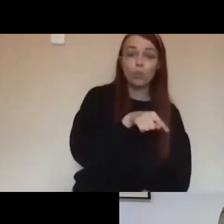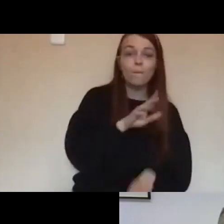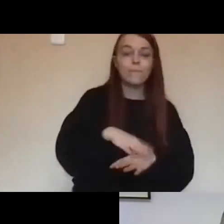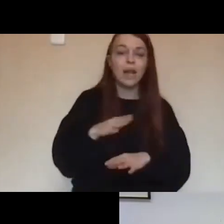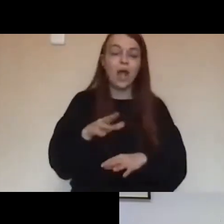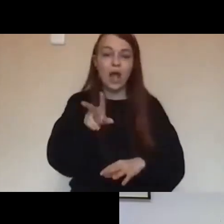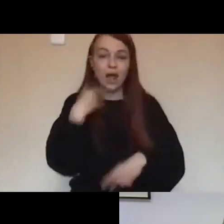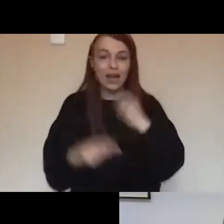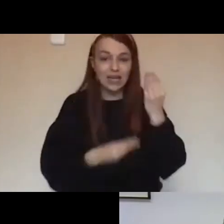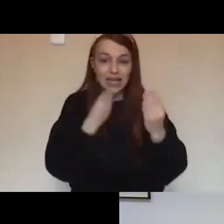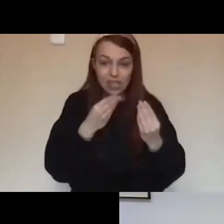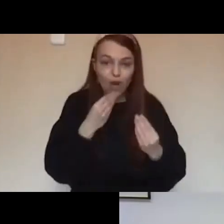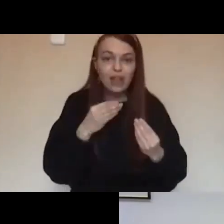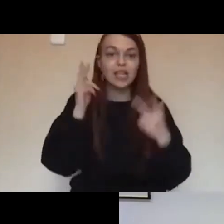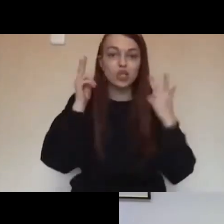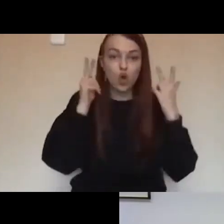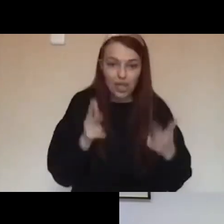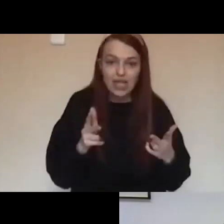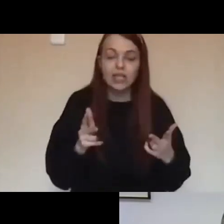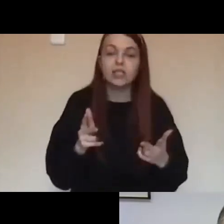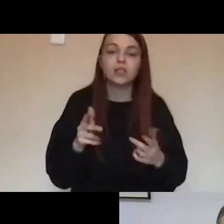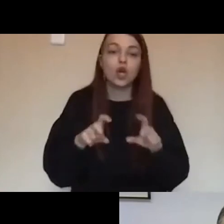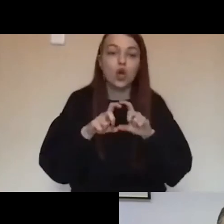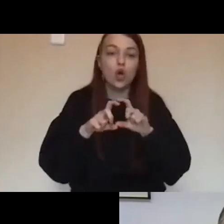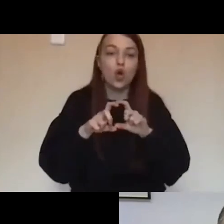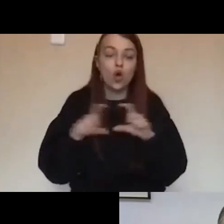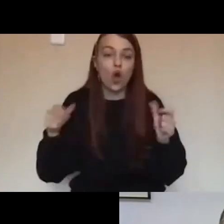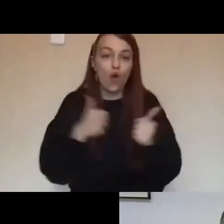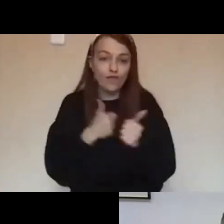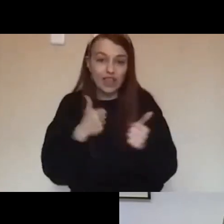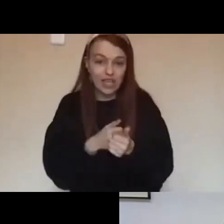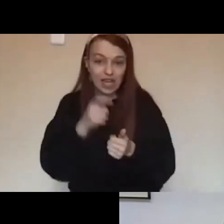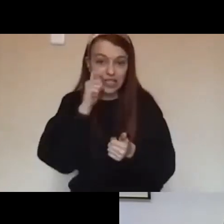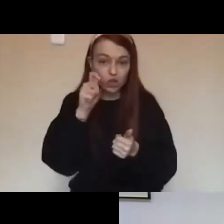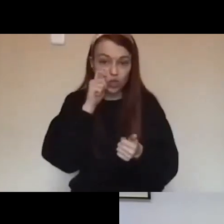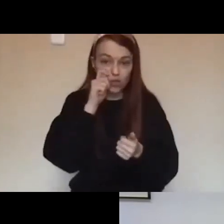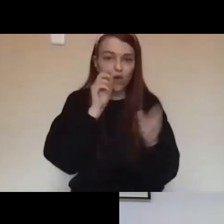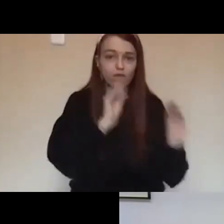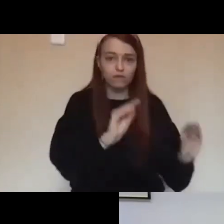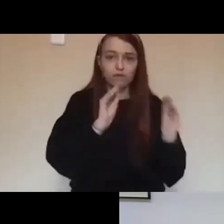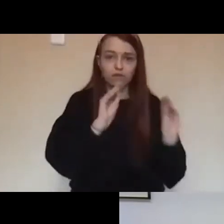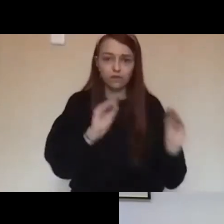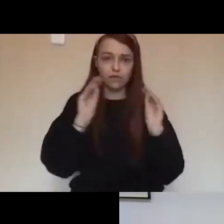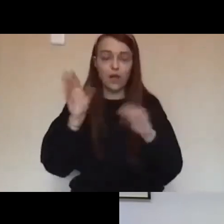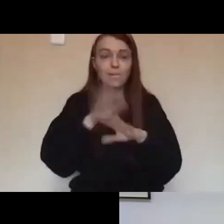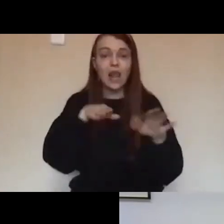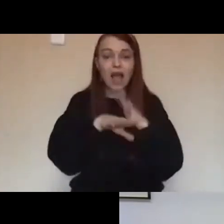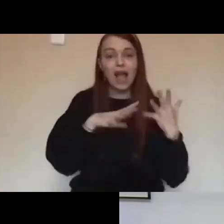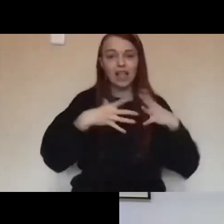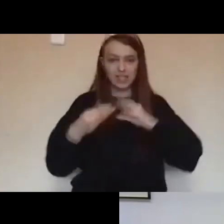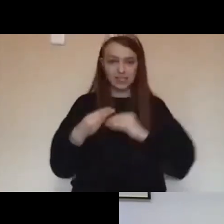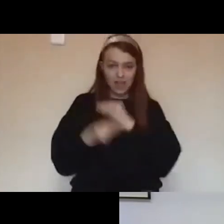restaurantes, para hoteles, para oficinas de turismo. De manera que lo que intentamos hacer es irradiar accesibilidad desde